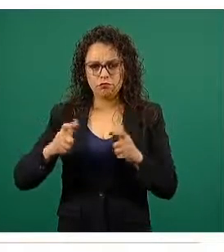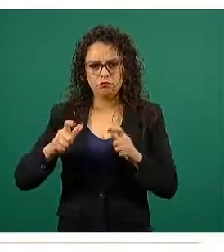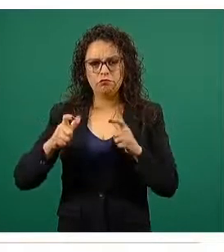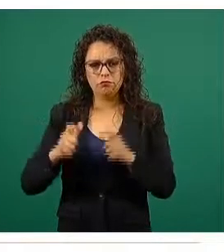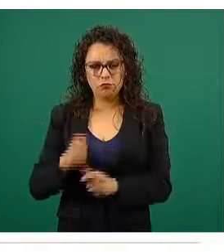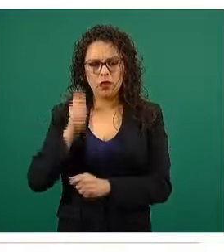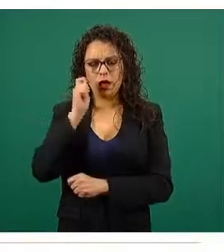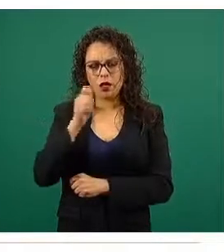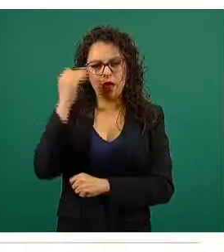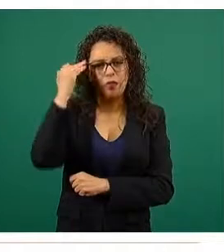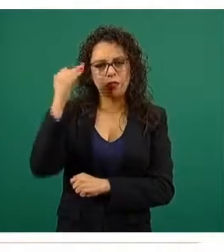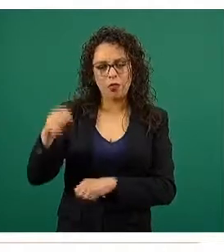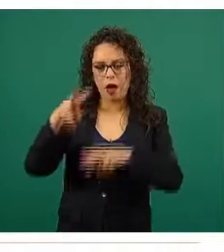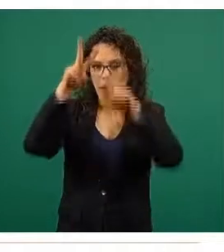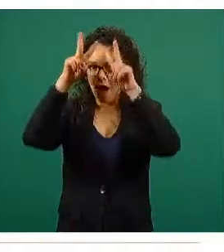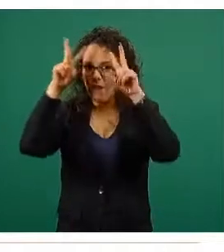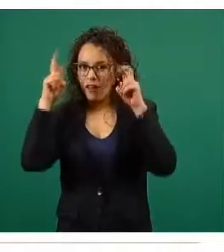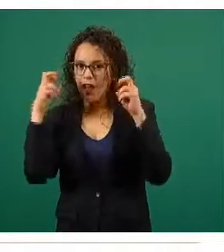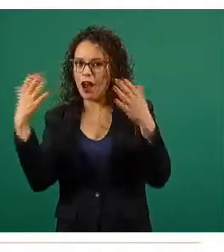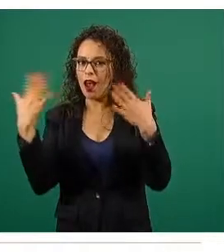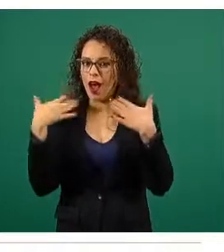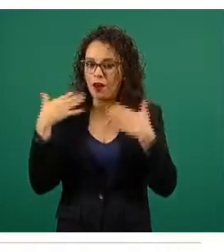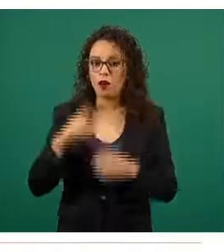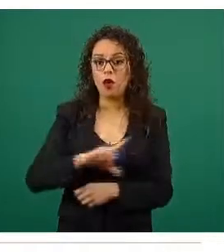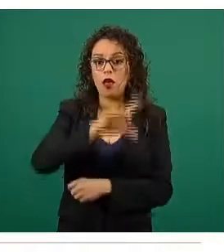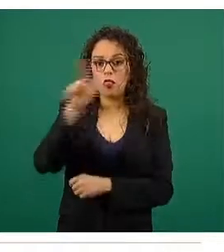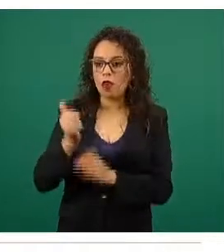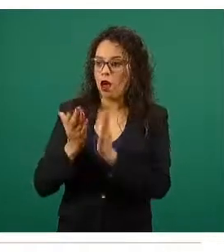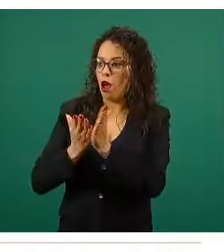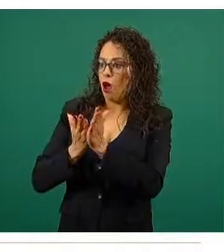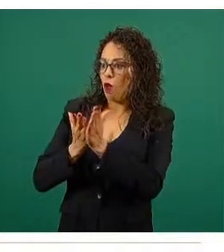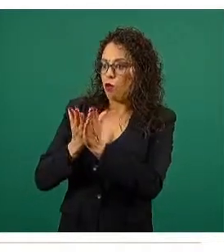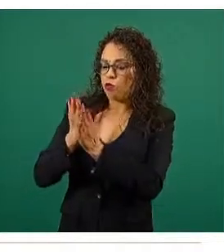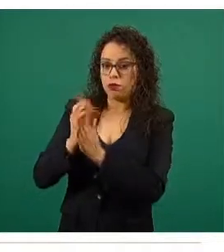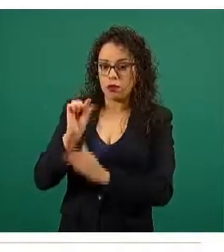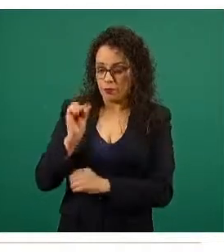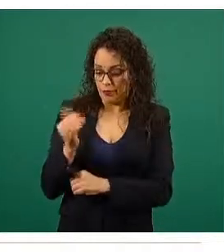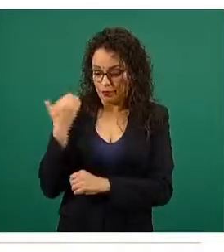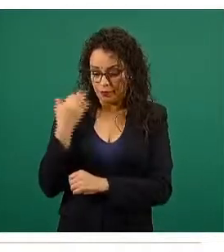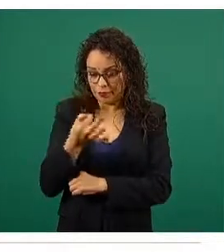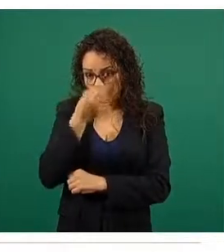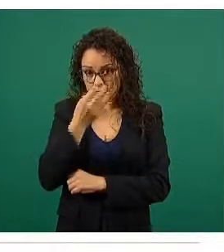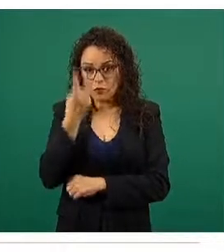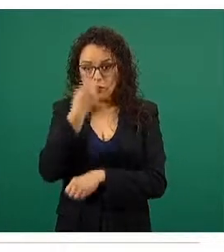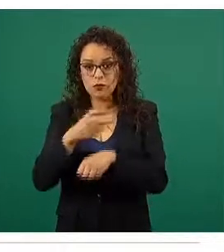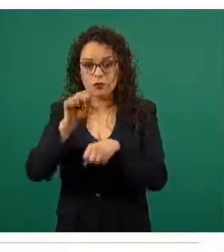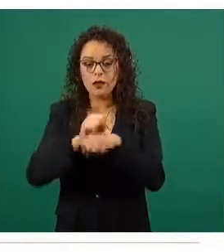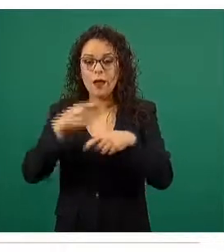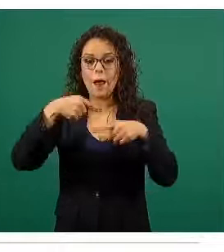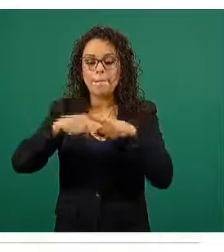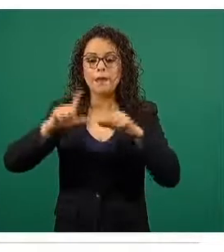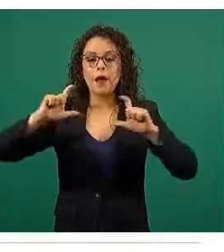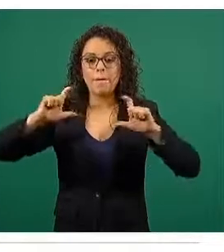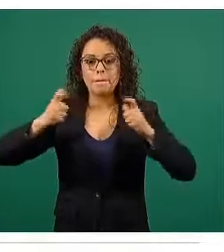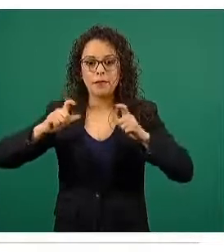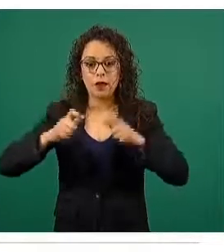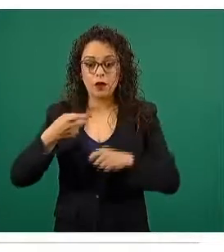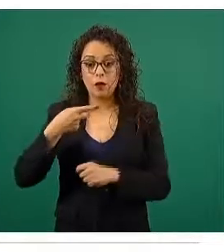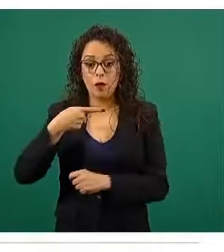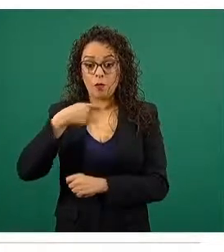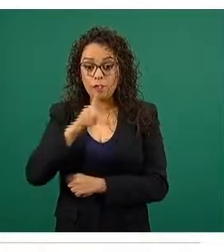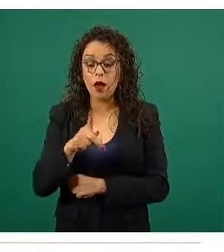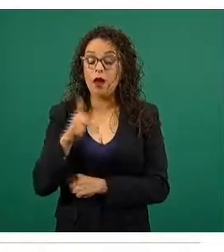el verano, llegó el otoño y empezó a subir, apenas tiene 2 semanas de reducción y todavía no se refleja reducción